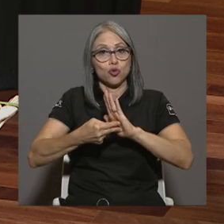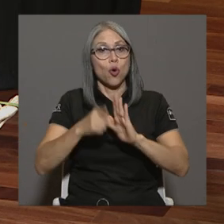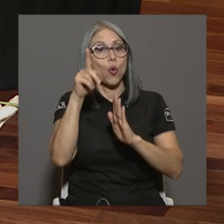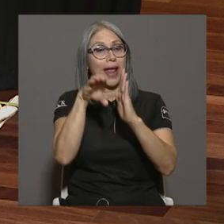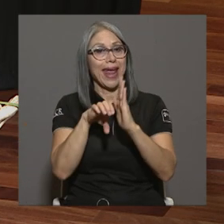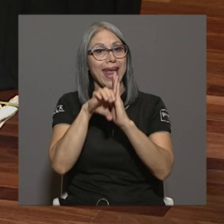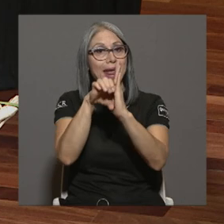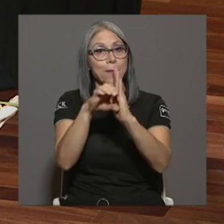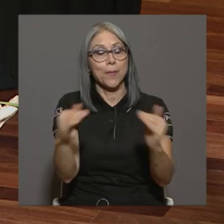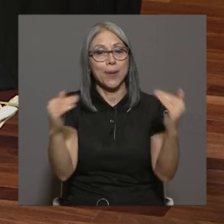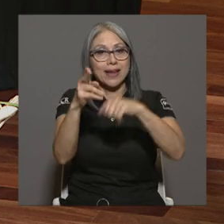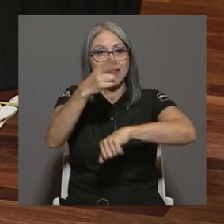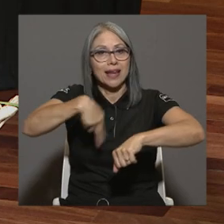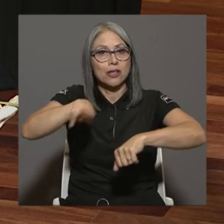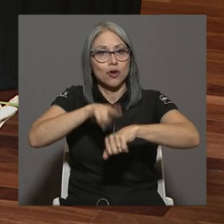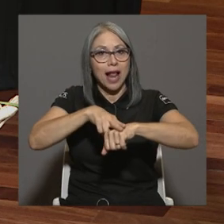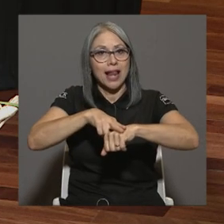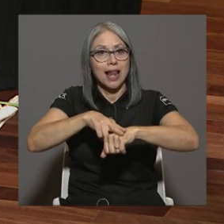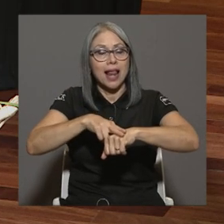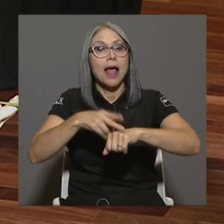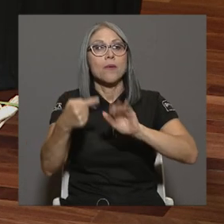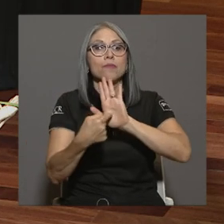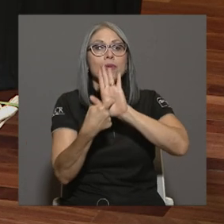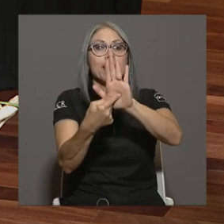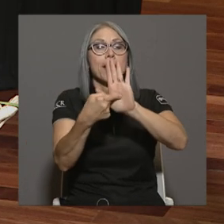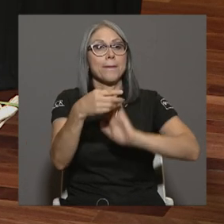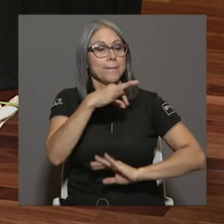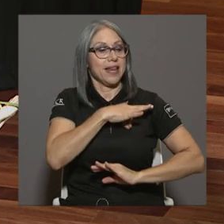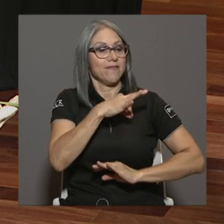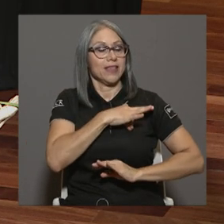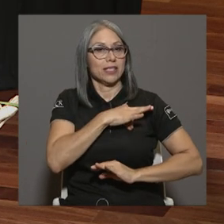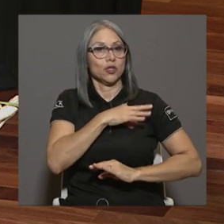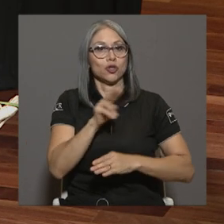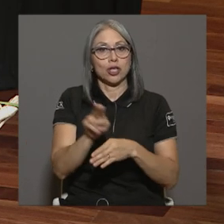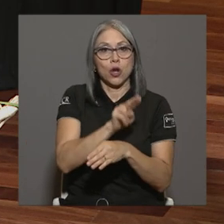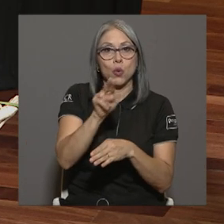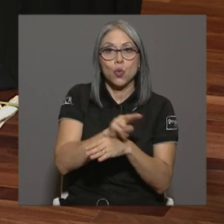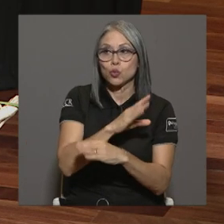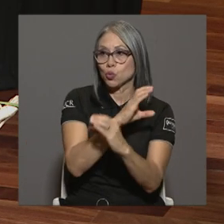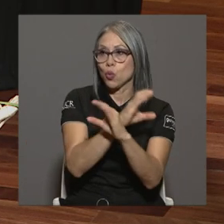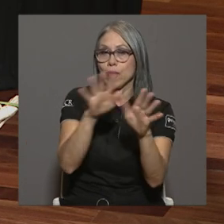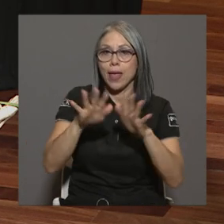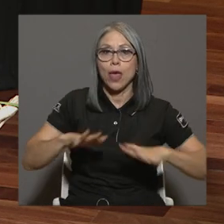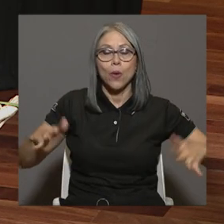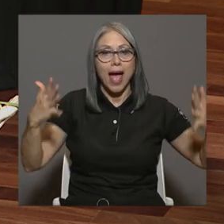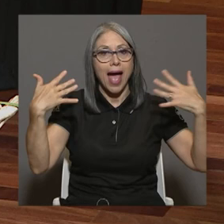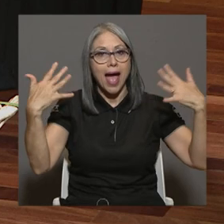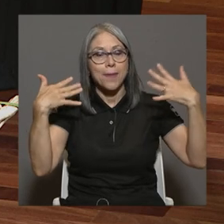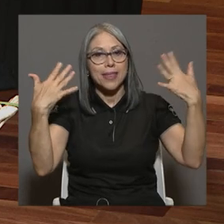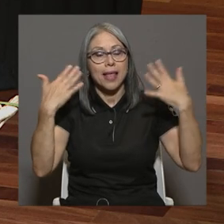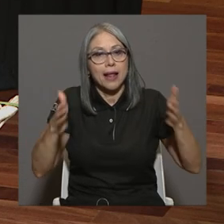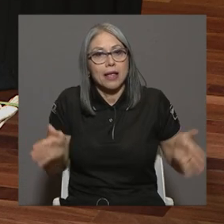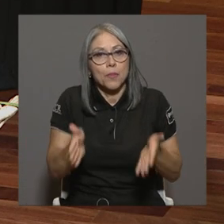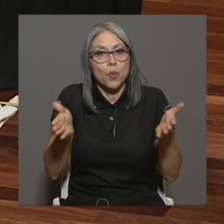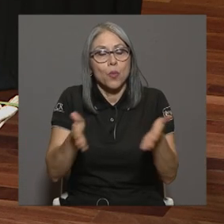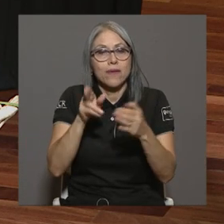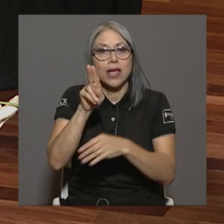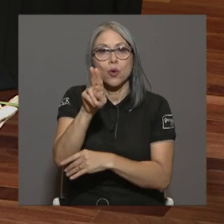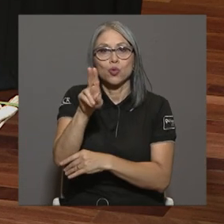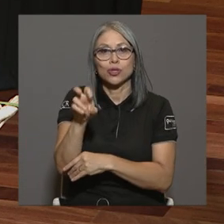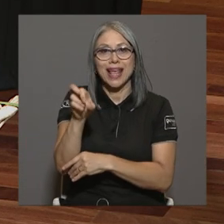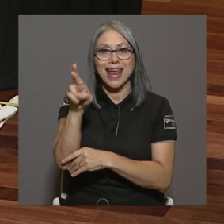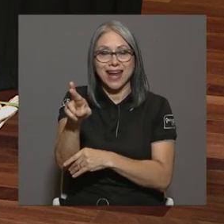referente nacional en cuanto a los beneficios de la inversión y gestión ambiental que promueve la UCR y abre